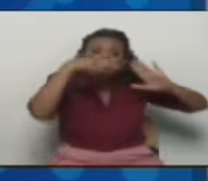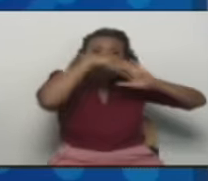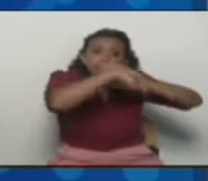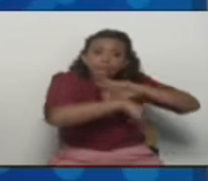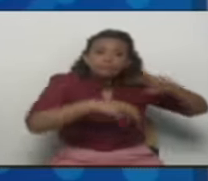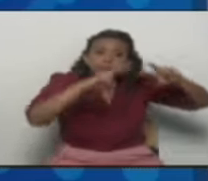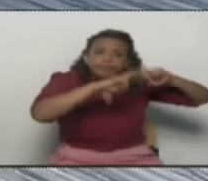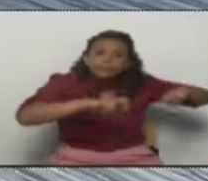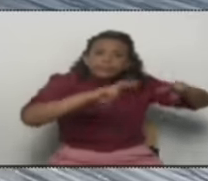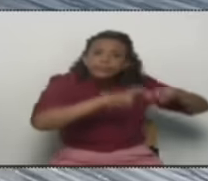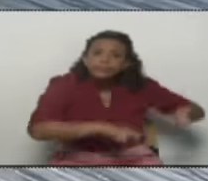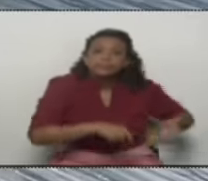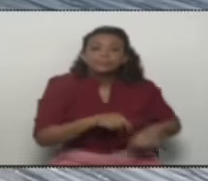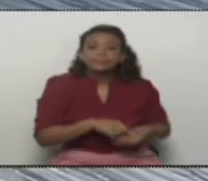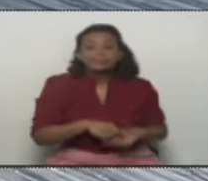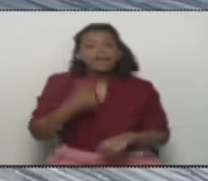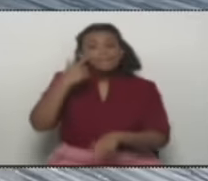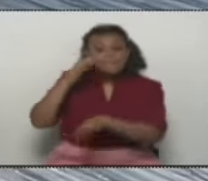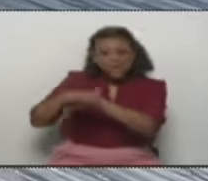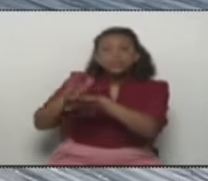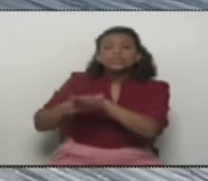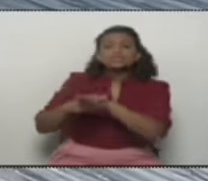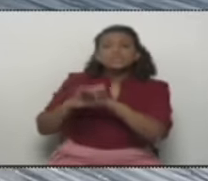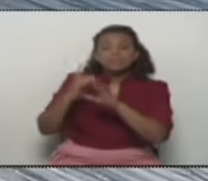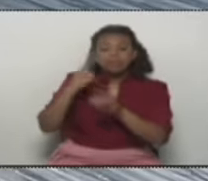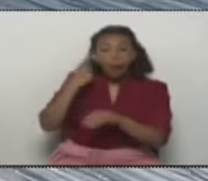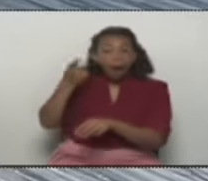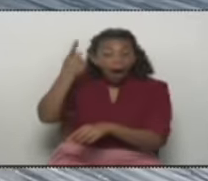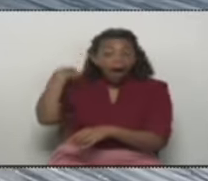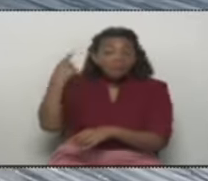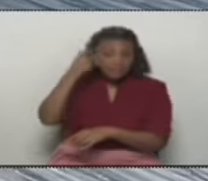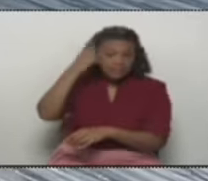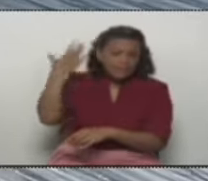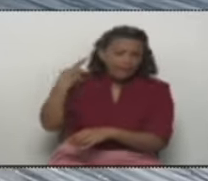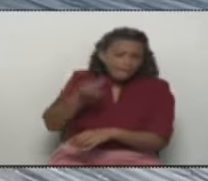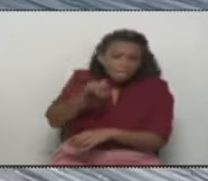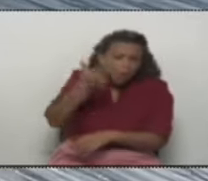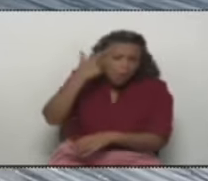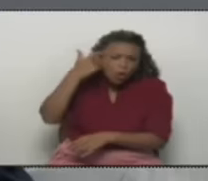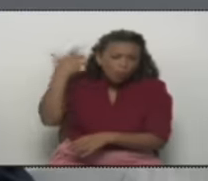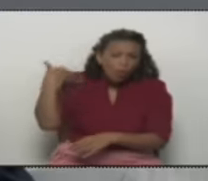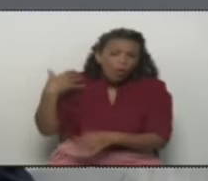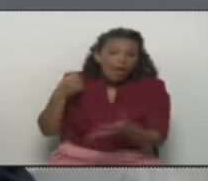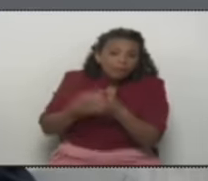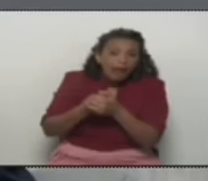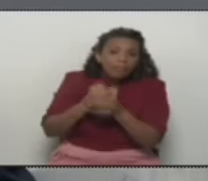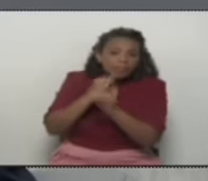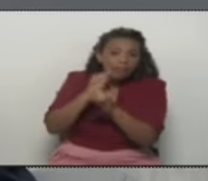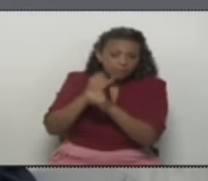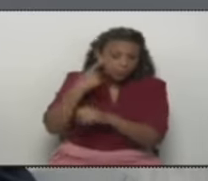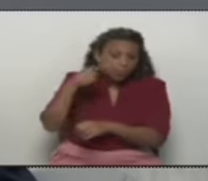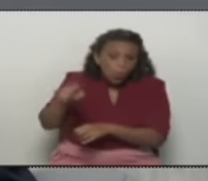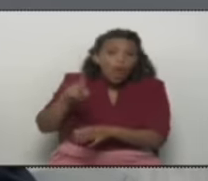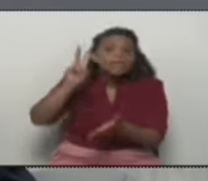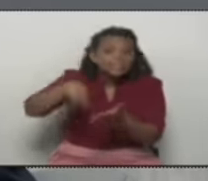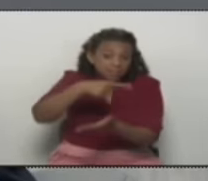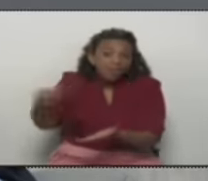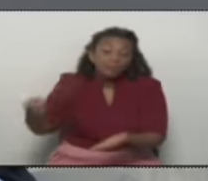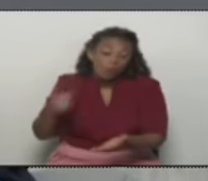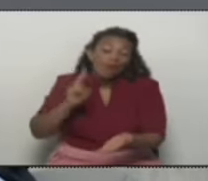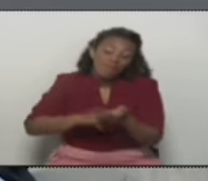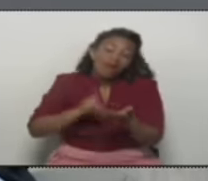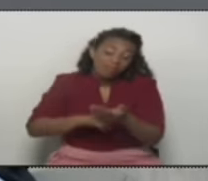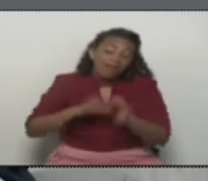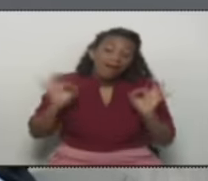Moncada? No, pero fíjese lo que sí investigué y me enteré hace poco, hablando del golpe. ¿Pero lo que estoy diciendo es cierto o no? Totalmente cierto,